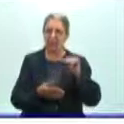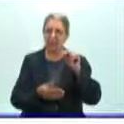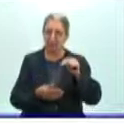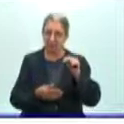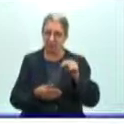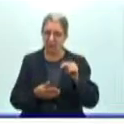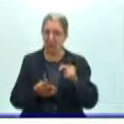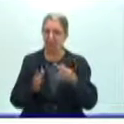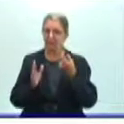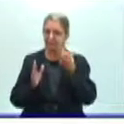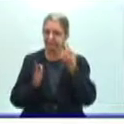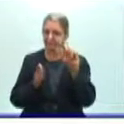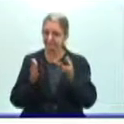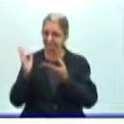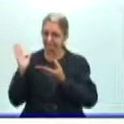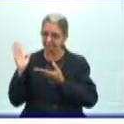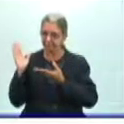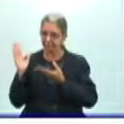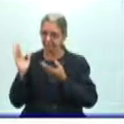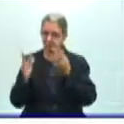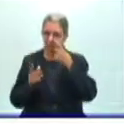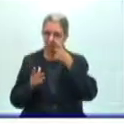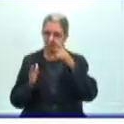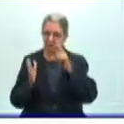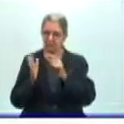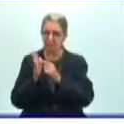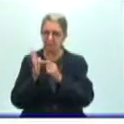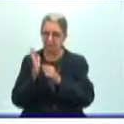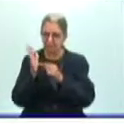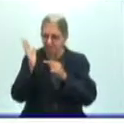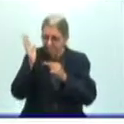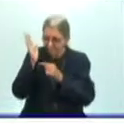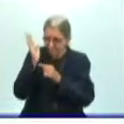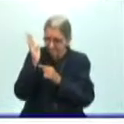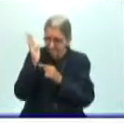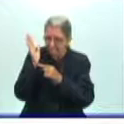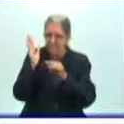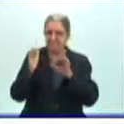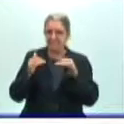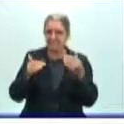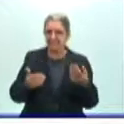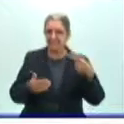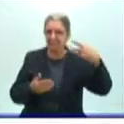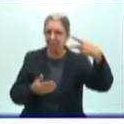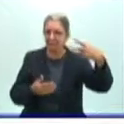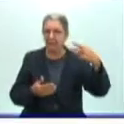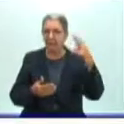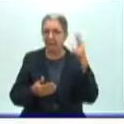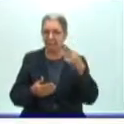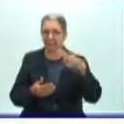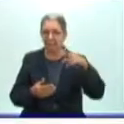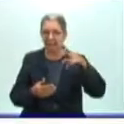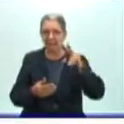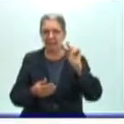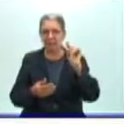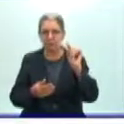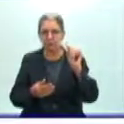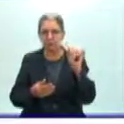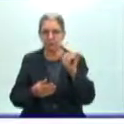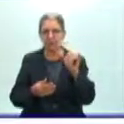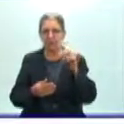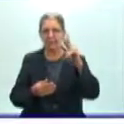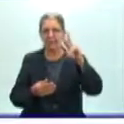a aparecer el último paso. Te quedaría entonces que el ángulo PRQ es 20